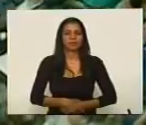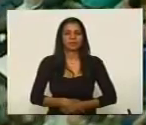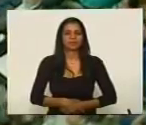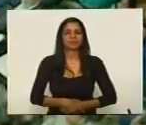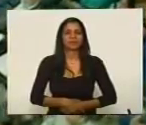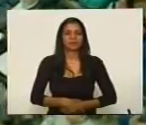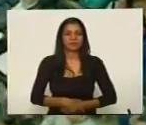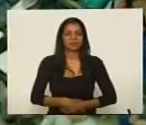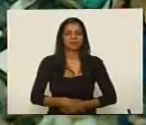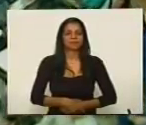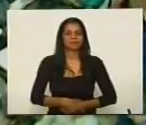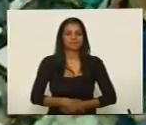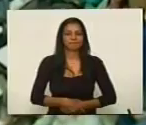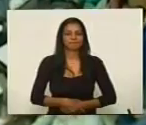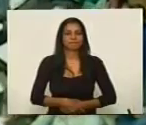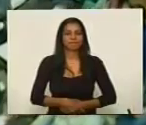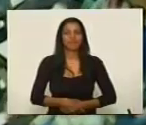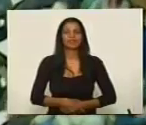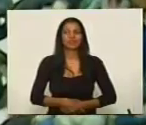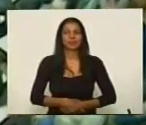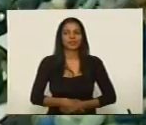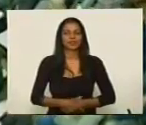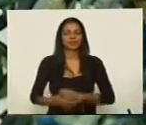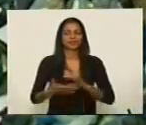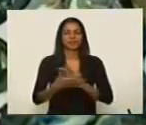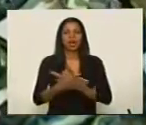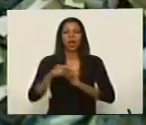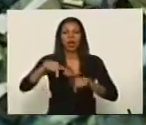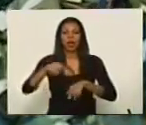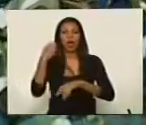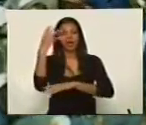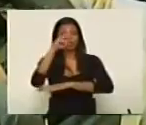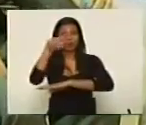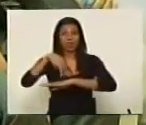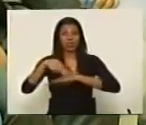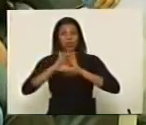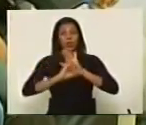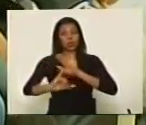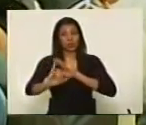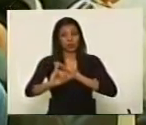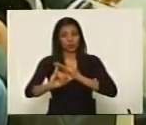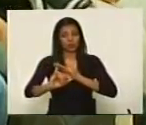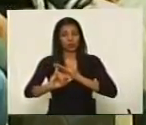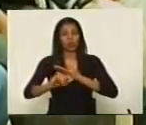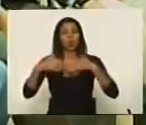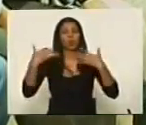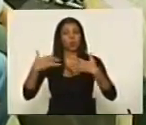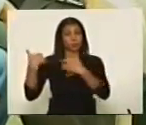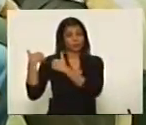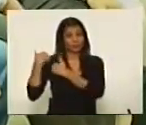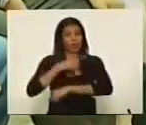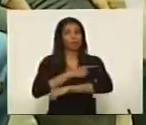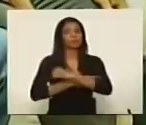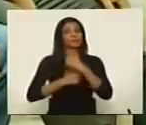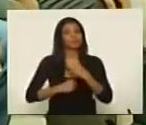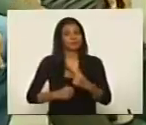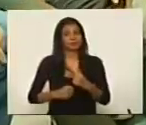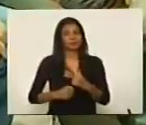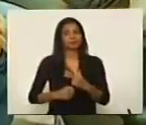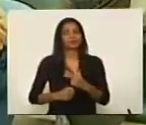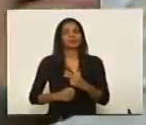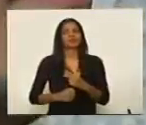explicar al mundo a través de la Asamblea, de la Soberana Asamblea Nacional Constituyente, el alcance, el propósito de